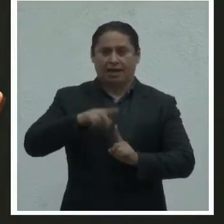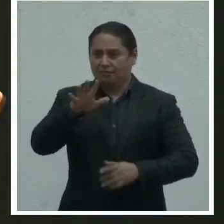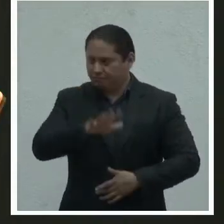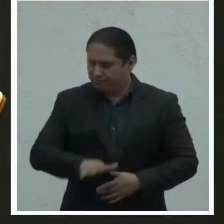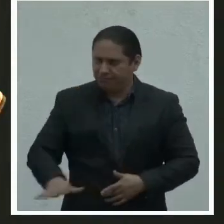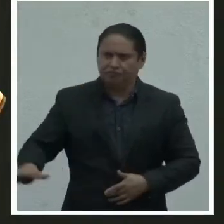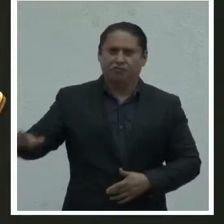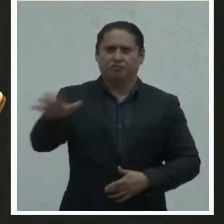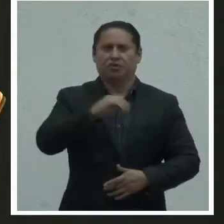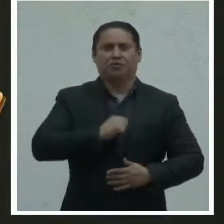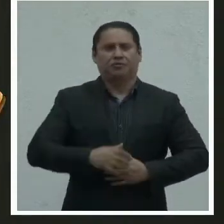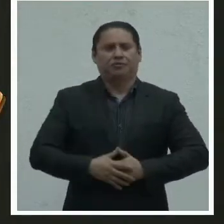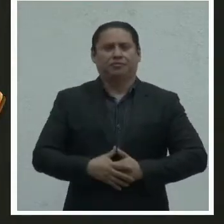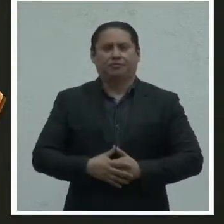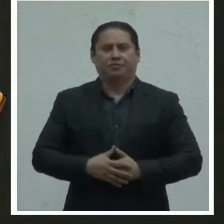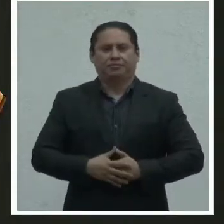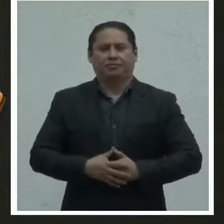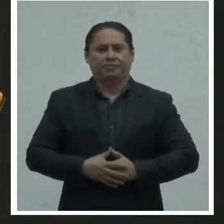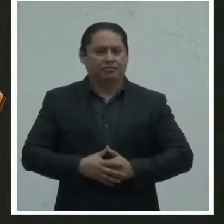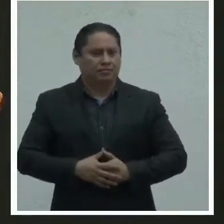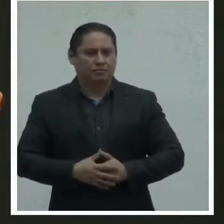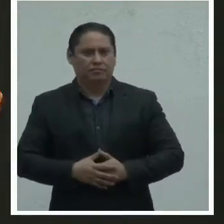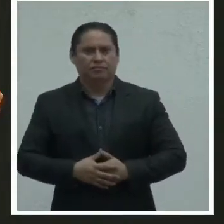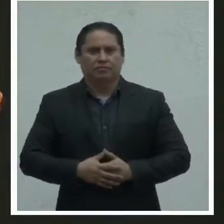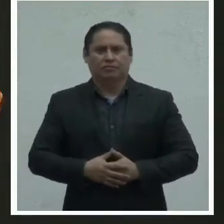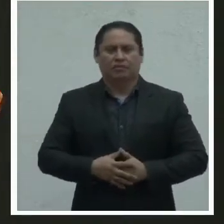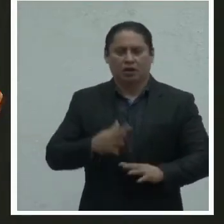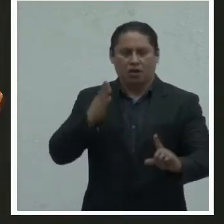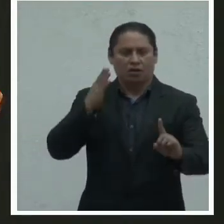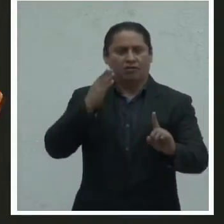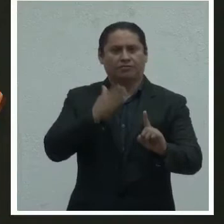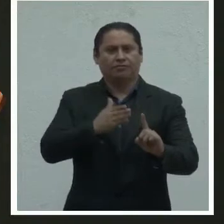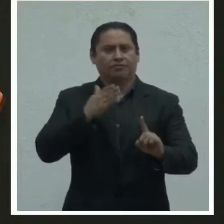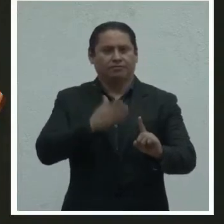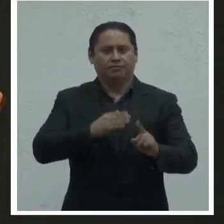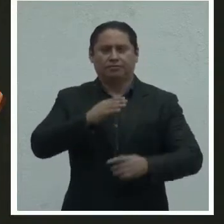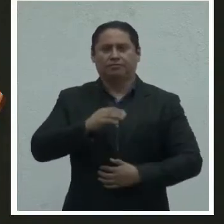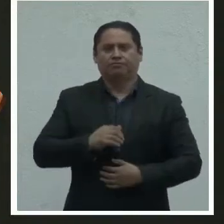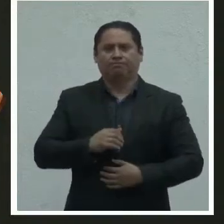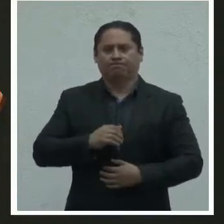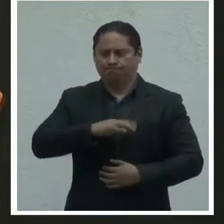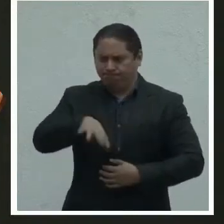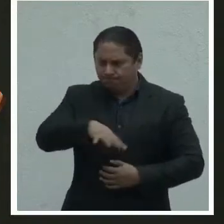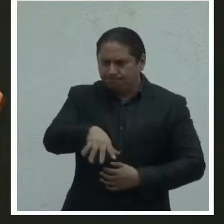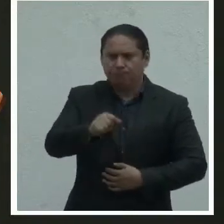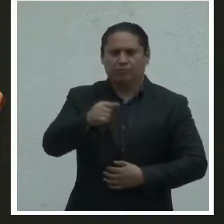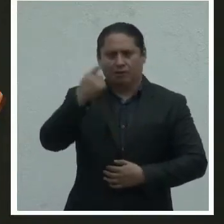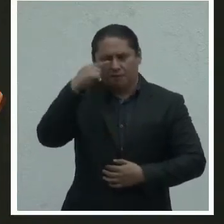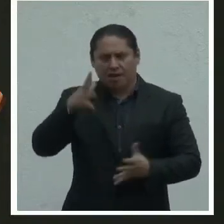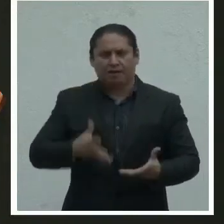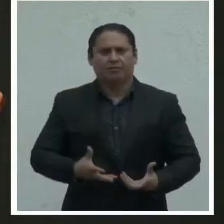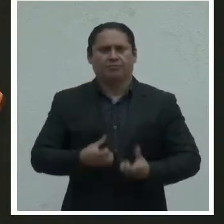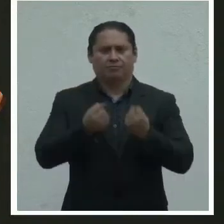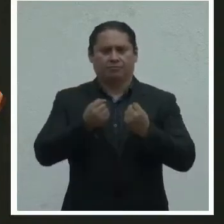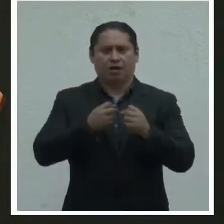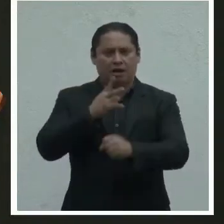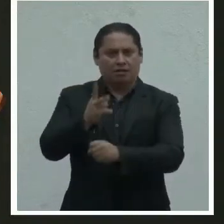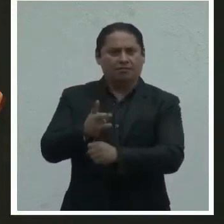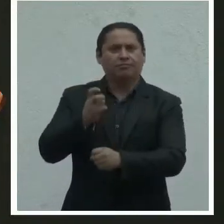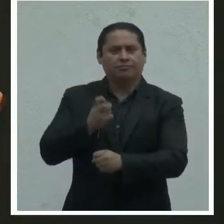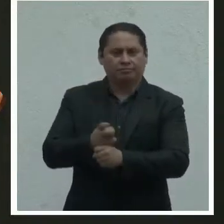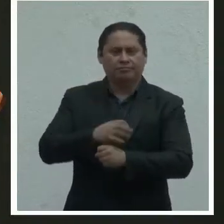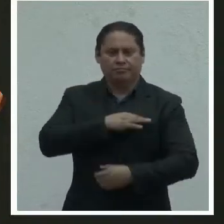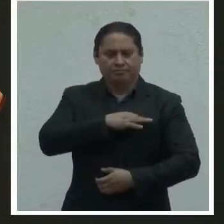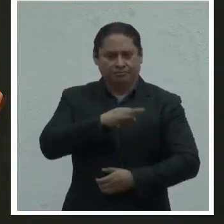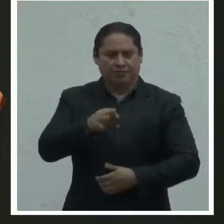de todos. Y con los objetivos que se buscan a rescatar a través de este exhorto que